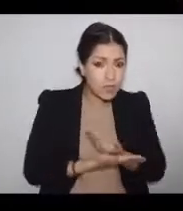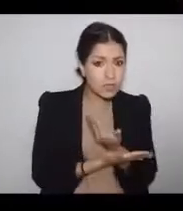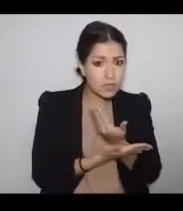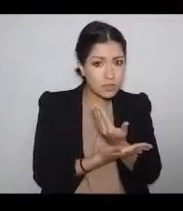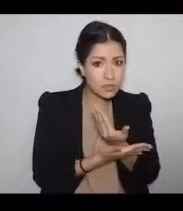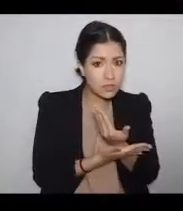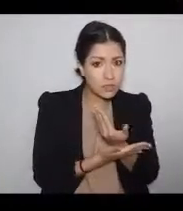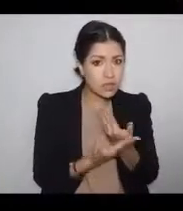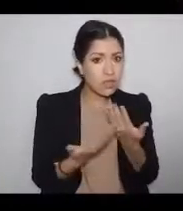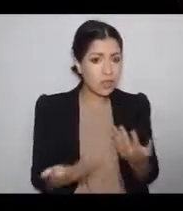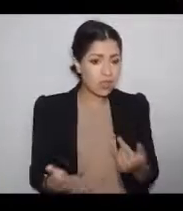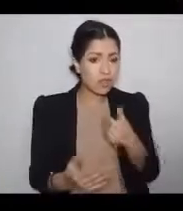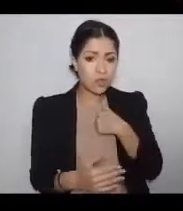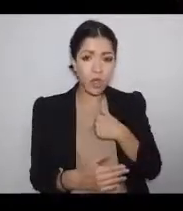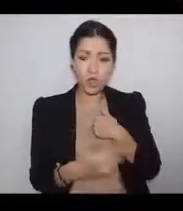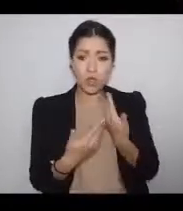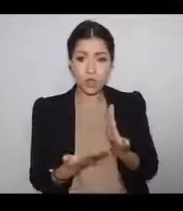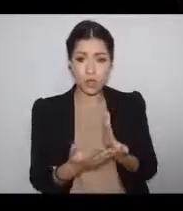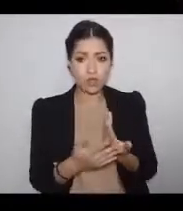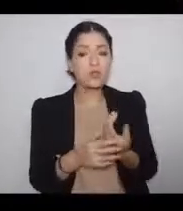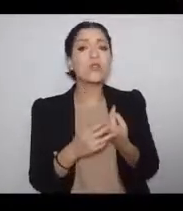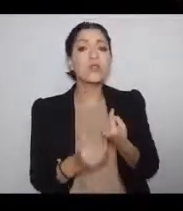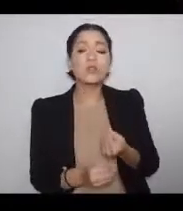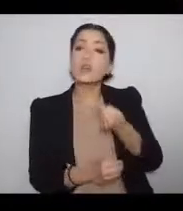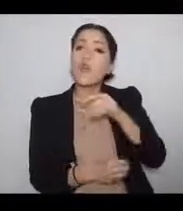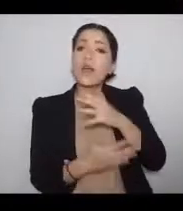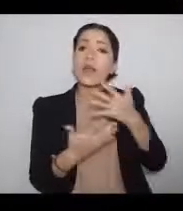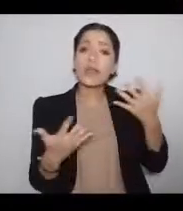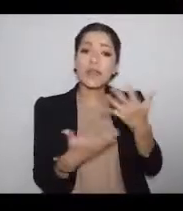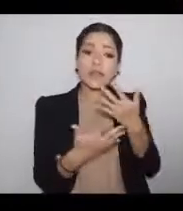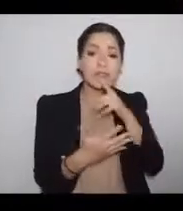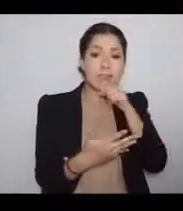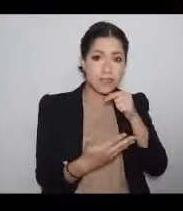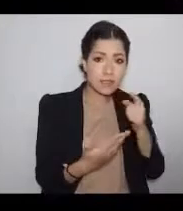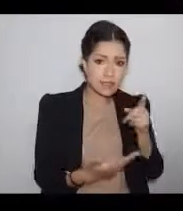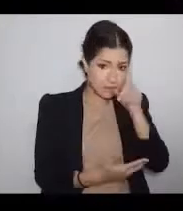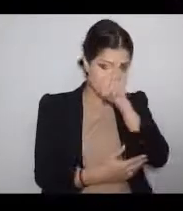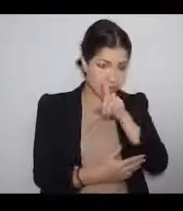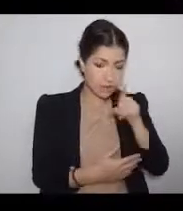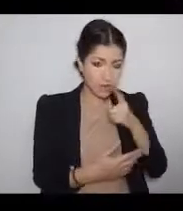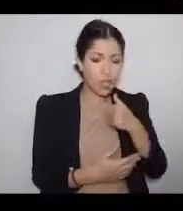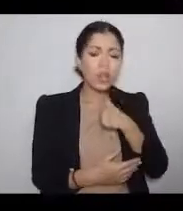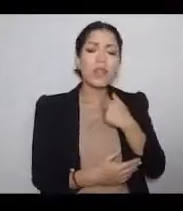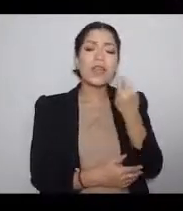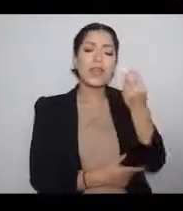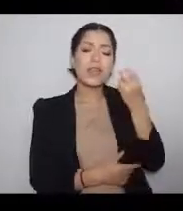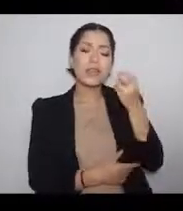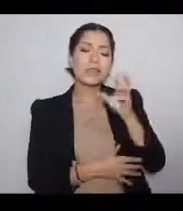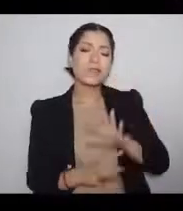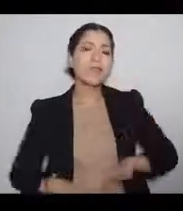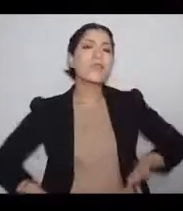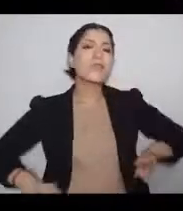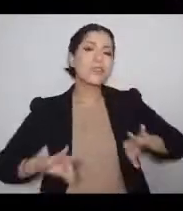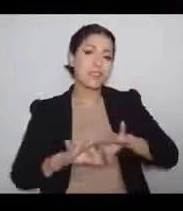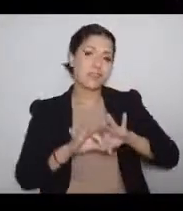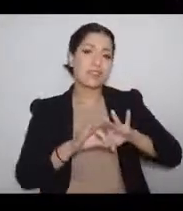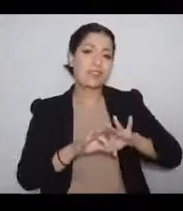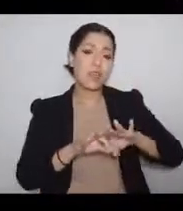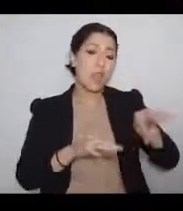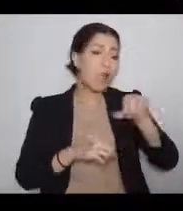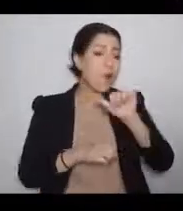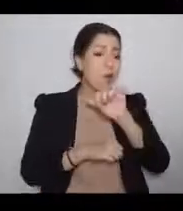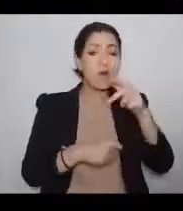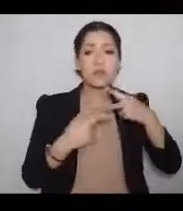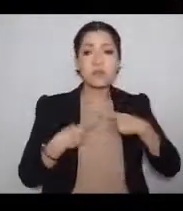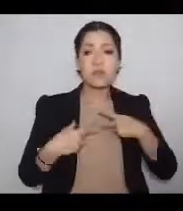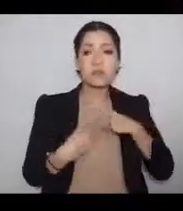años refuté a Aristóteles. Ese logro me basta. Nadie se